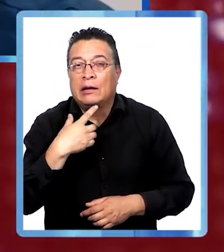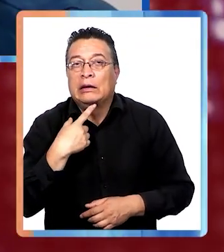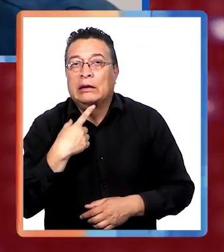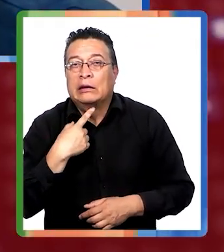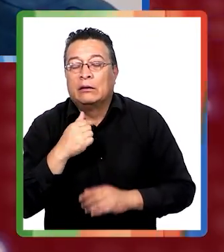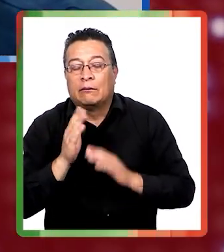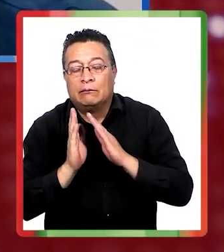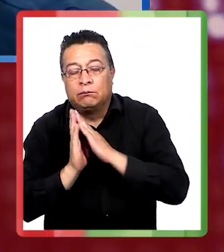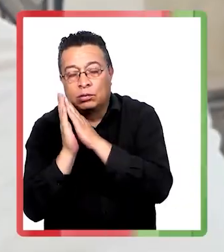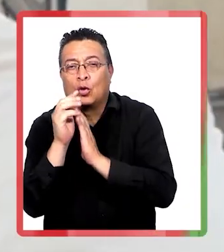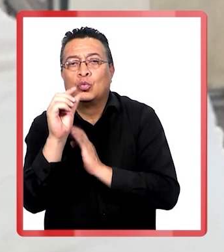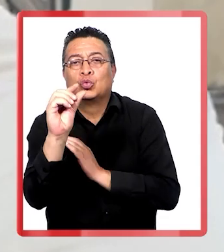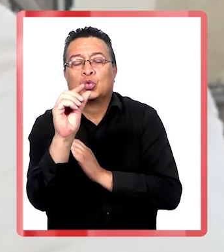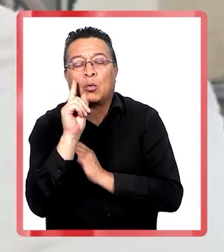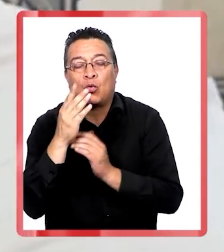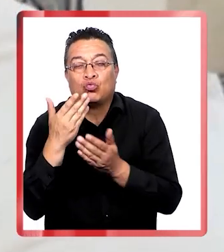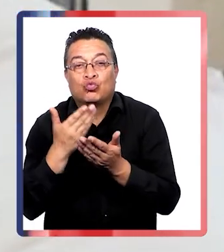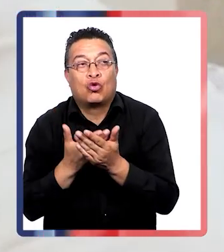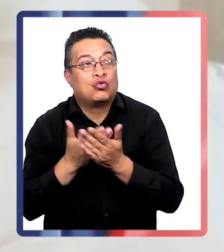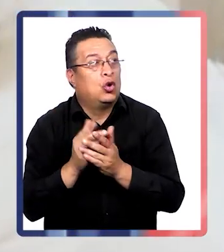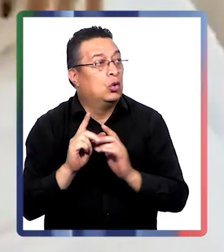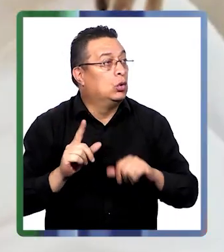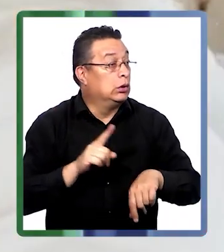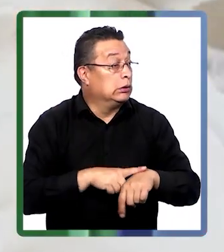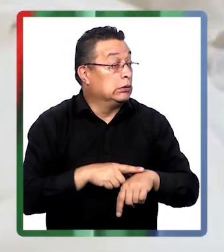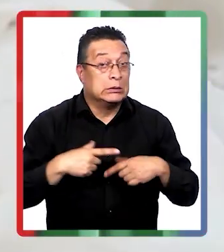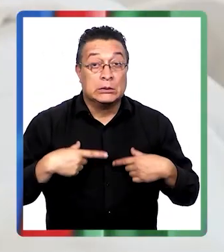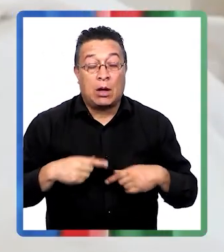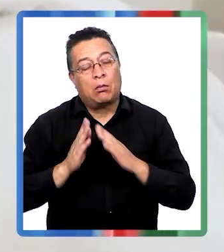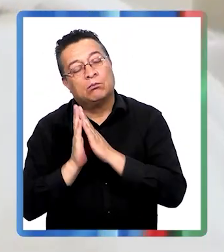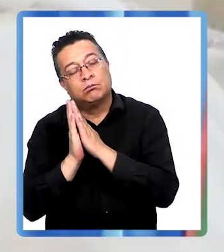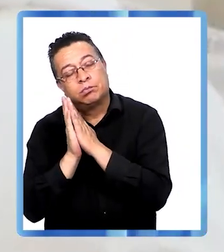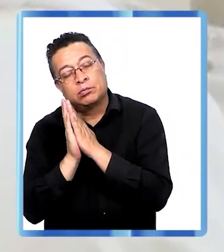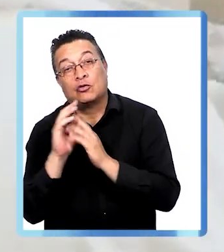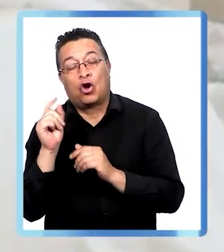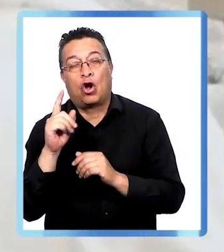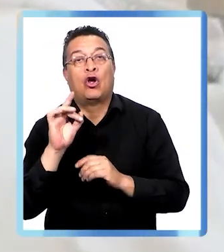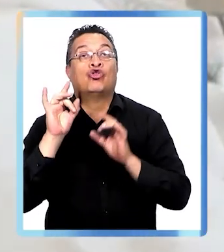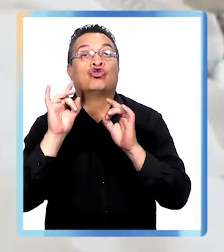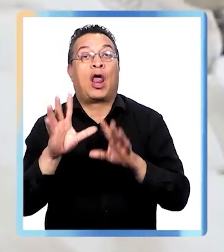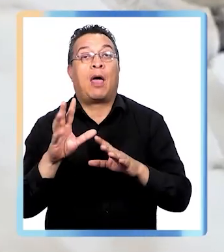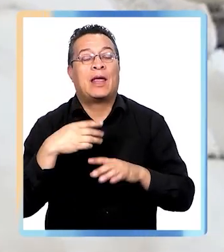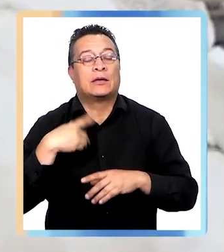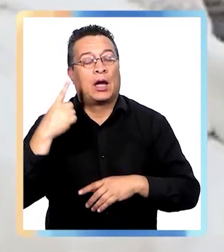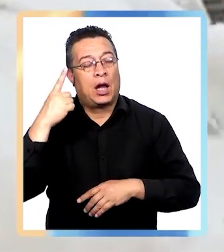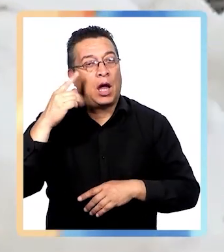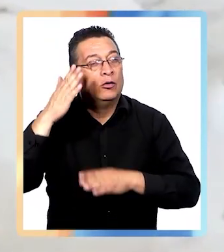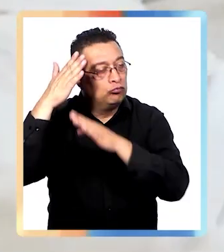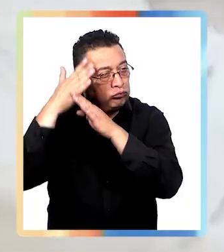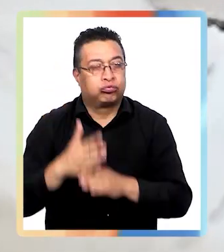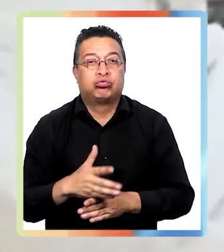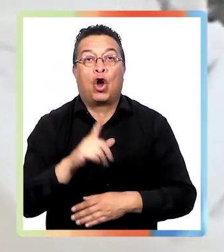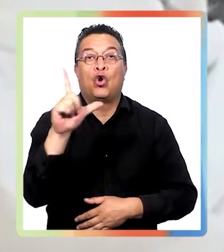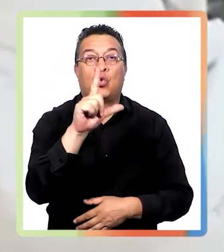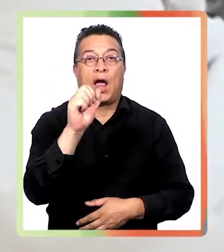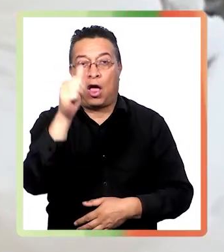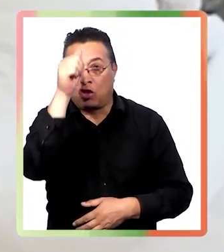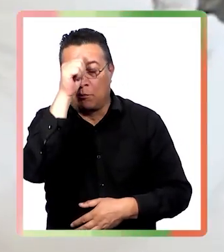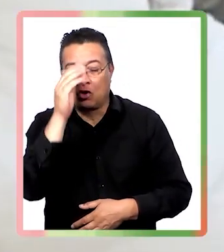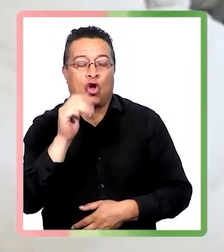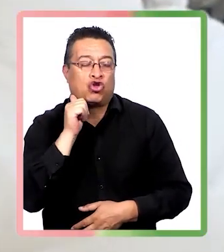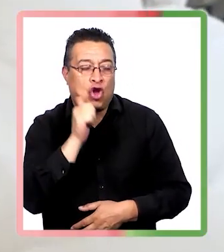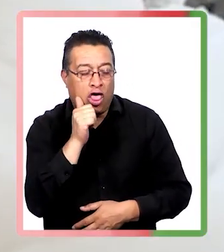Ese gustito de vez en cuando, cortito, aprovechar que uno tenga esa tarde libre, pero no quedarse esclavizado por la siesta de lunes a